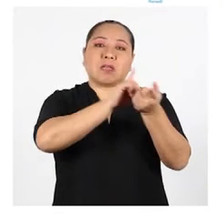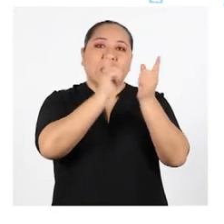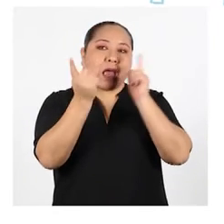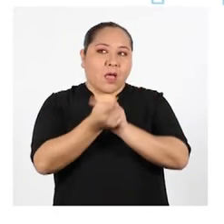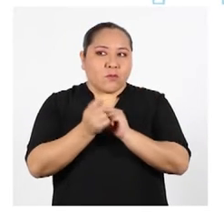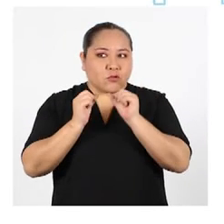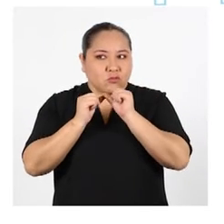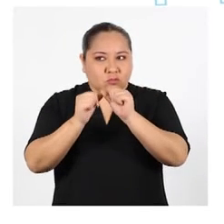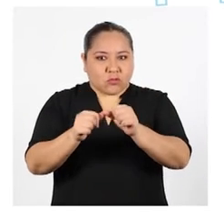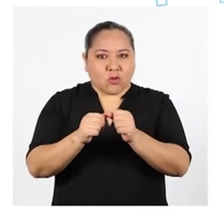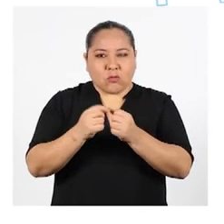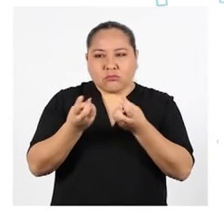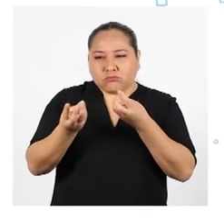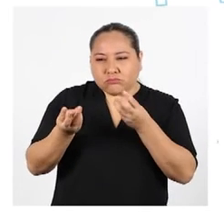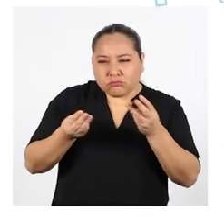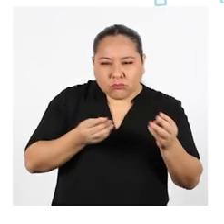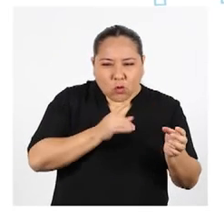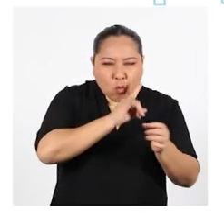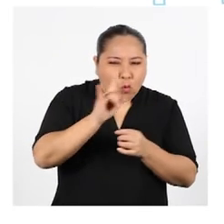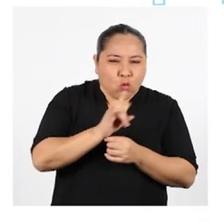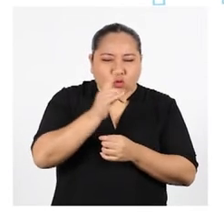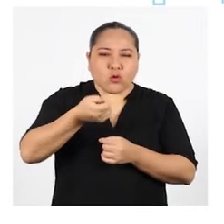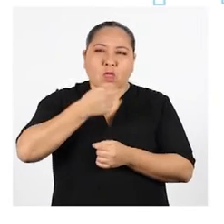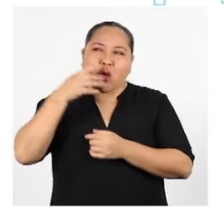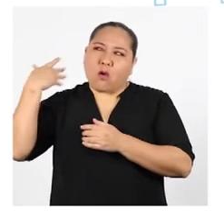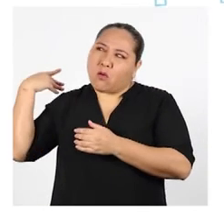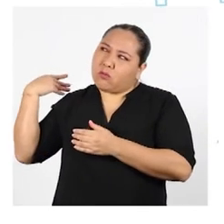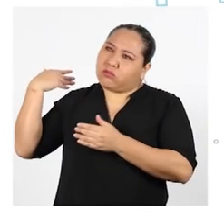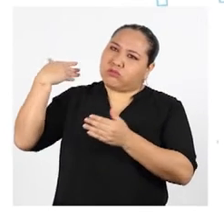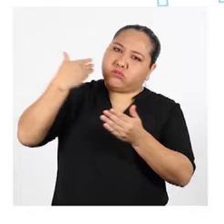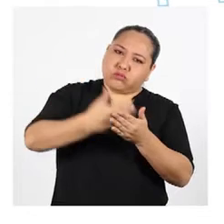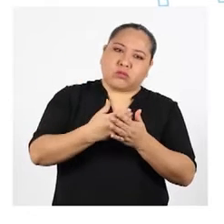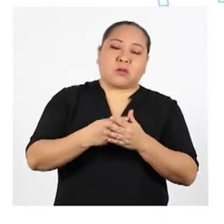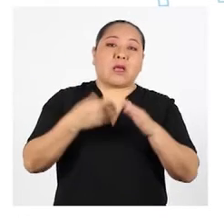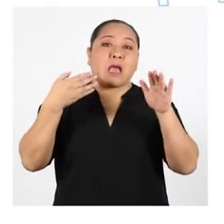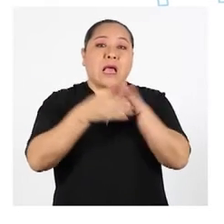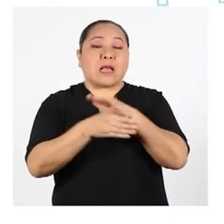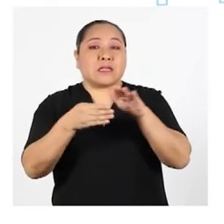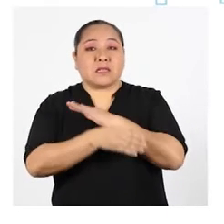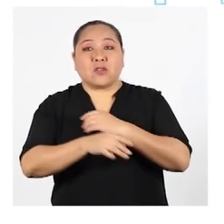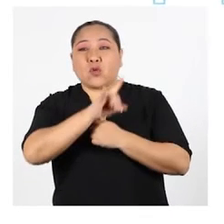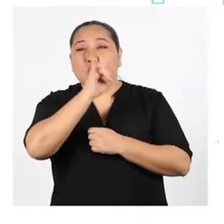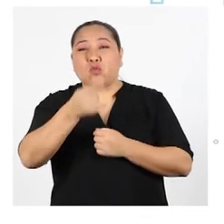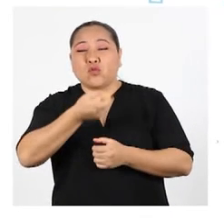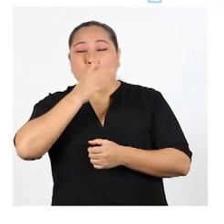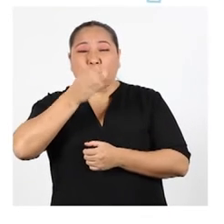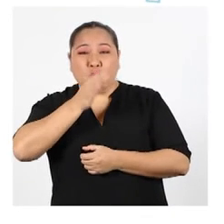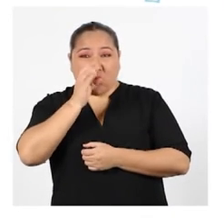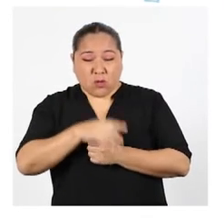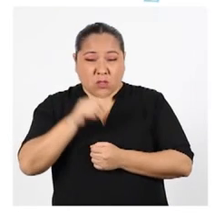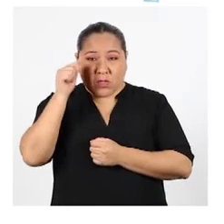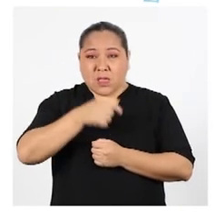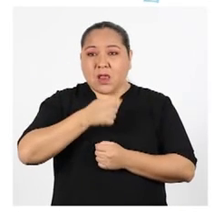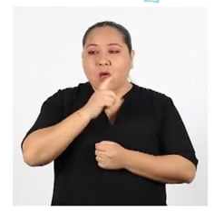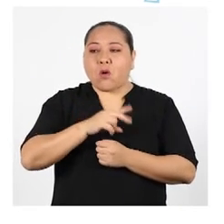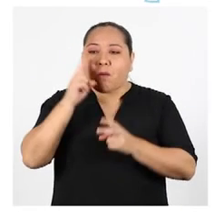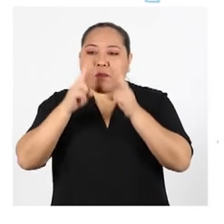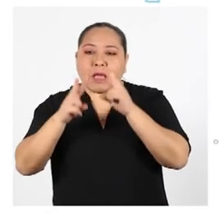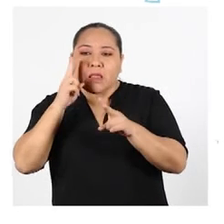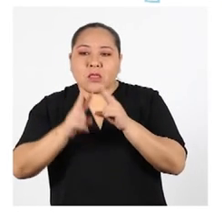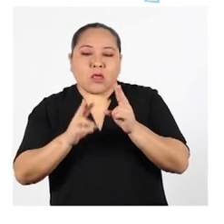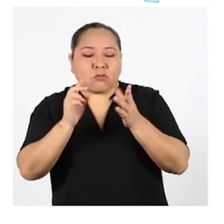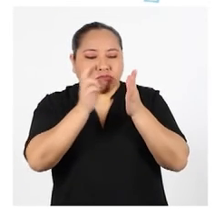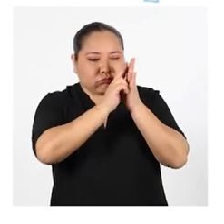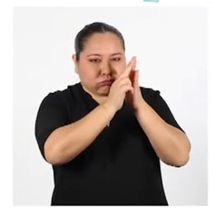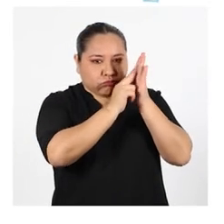las permanencias en el manejo y uso del agua a través del tiempo. El acceso y consumo del agua basados en la lectura